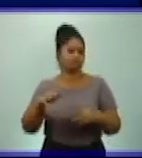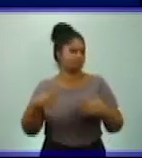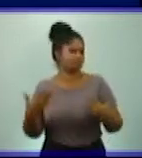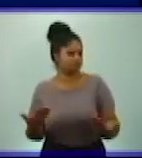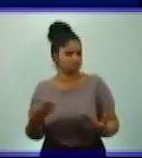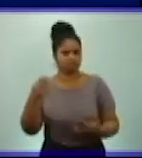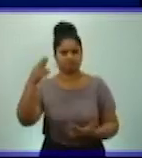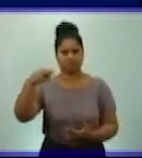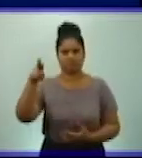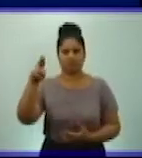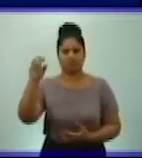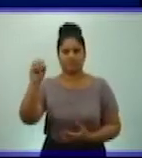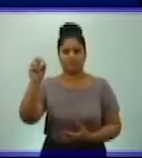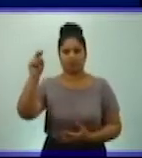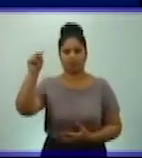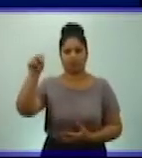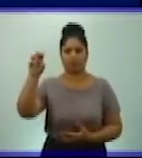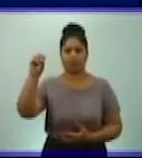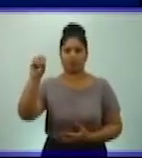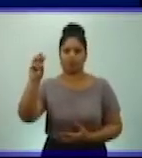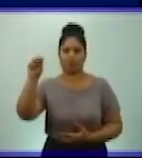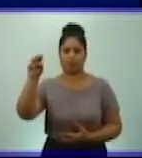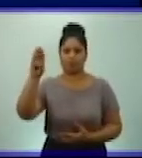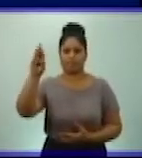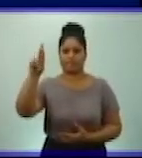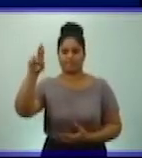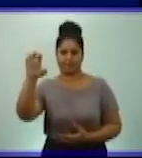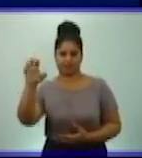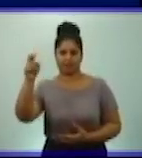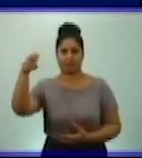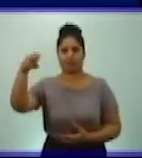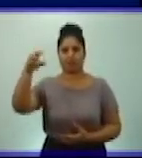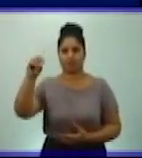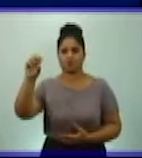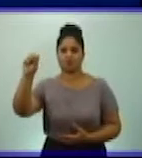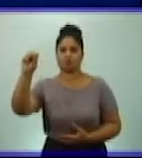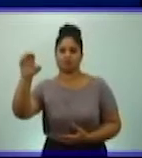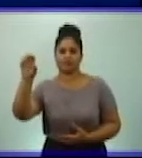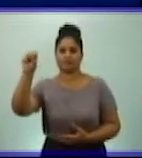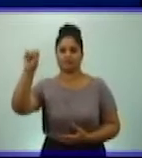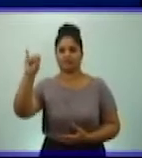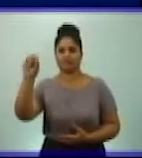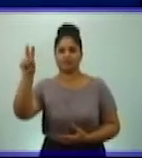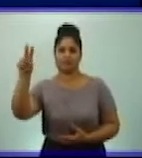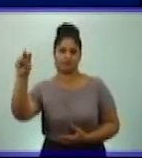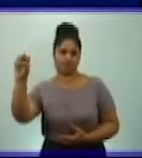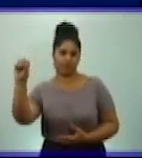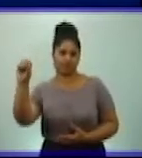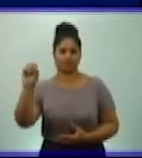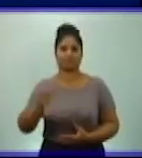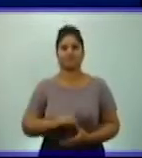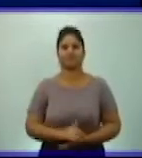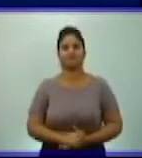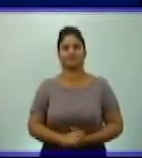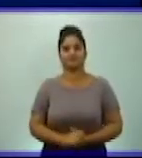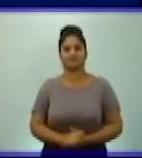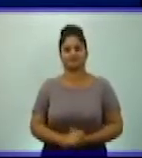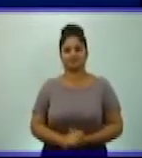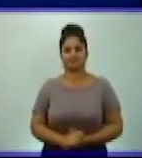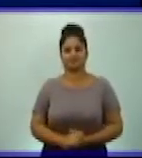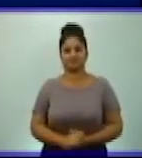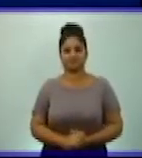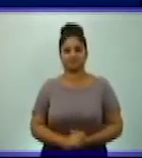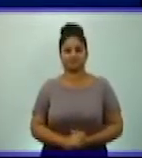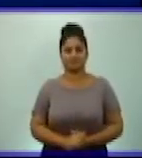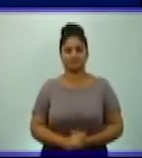y el adverbio bien, que en este caso está sustantivado, porque equivale a decir que es una persona que le aporta bienestar,